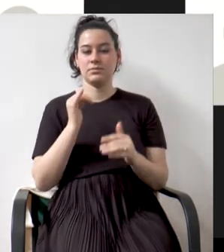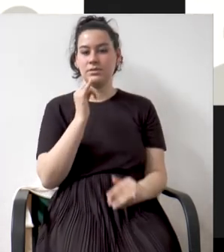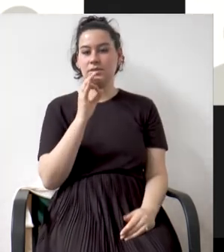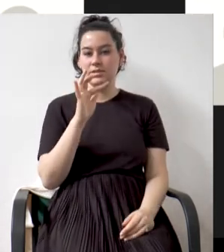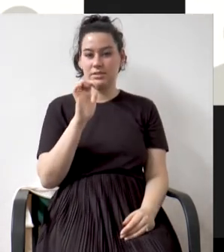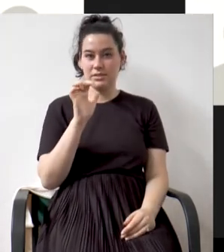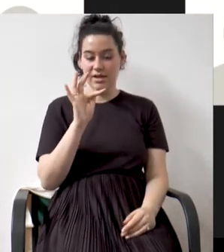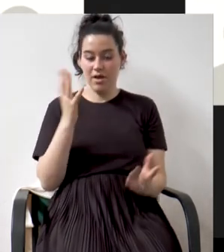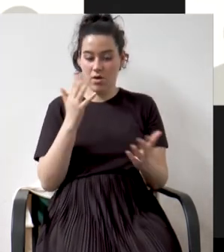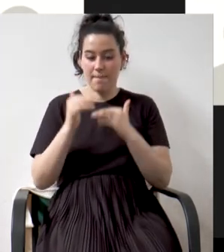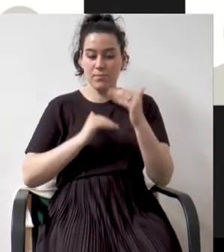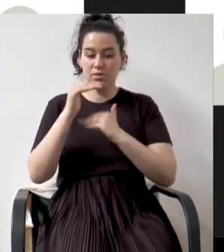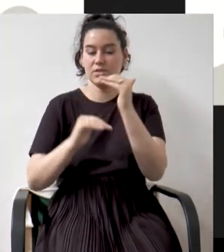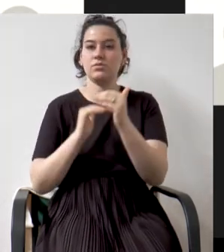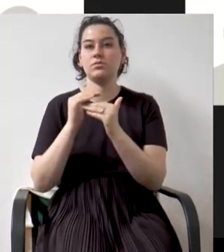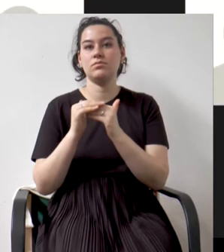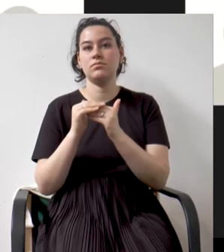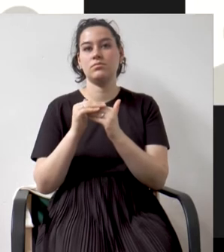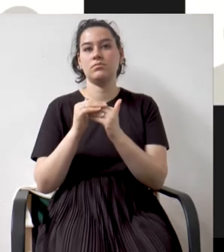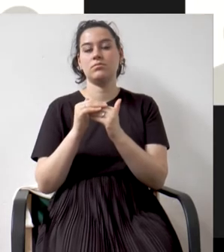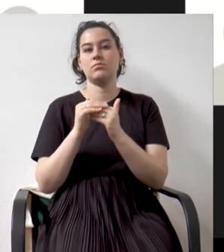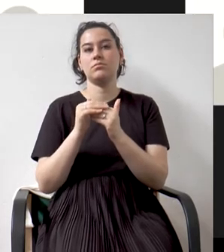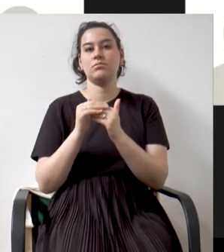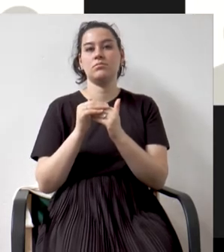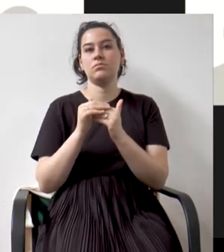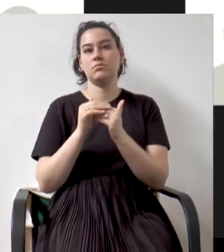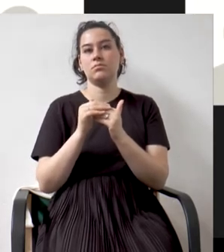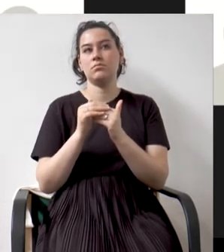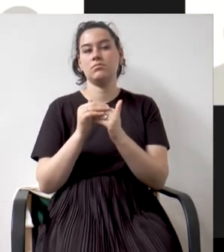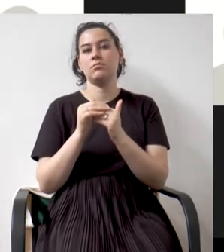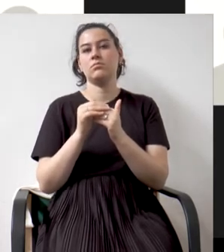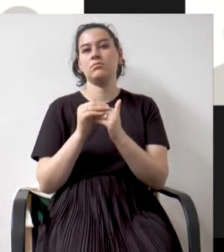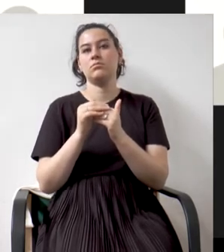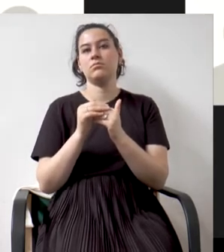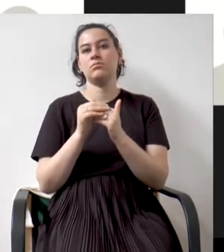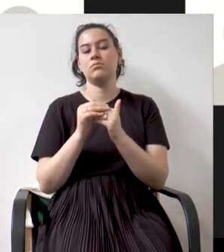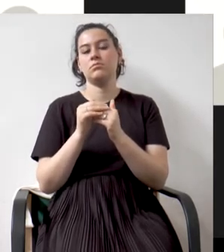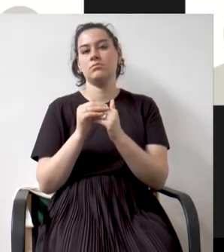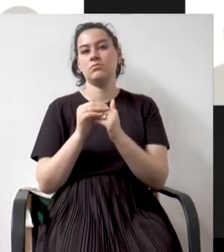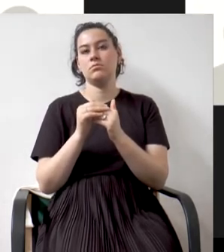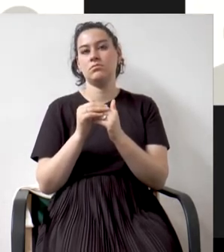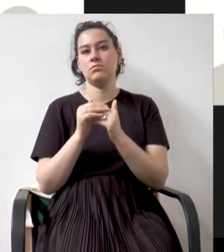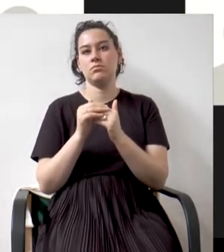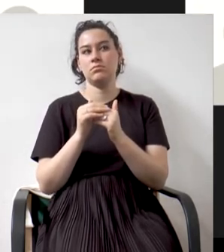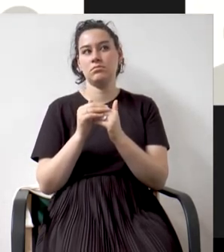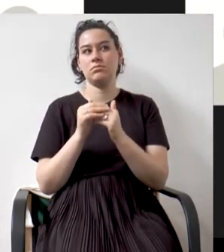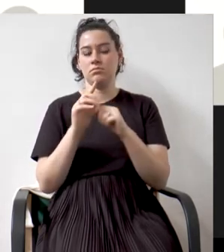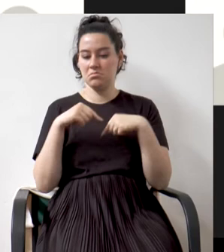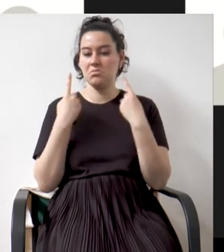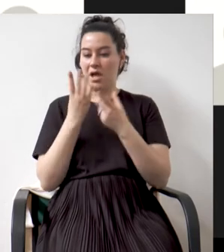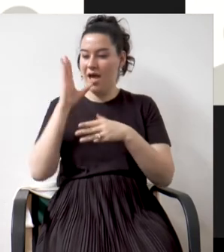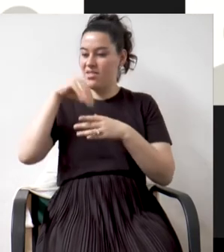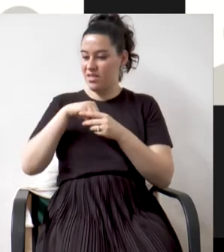haciendo su proceso y los ENURES, y el CUDE en particular, son parte de esa construcción